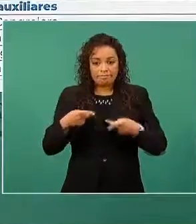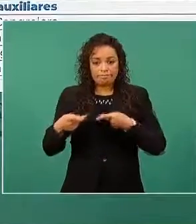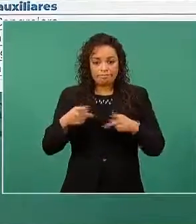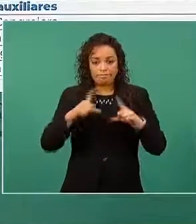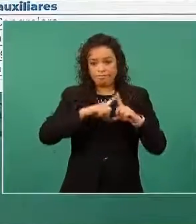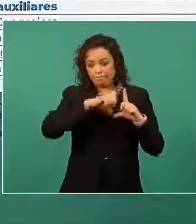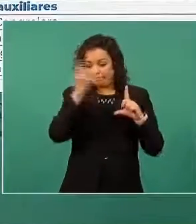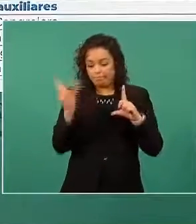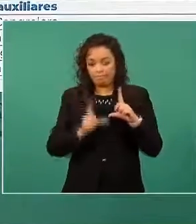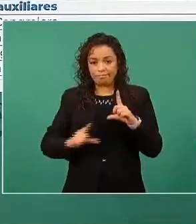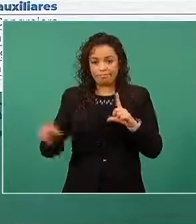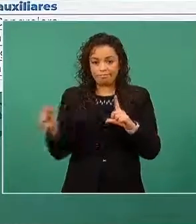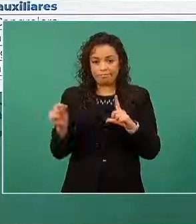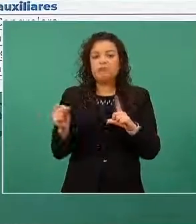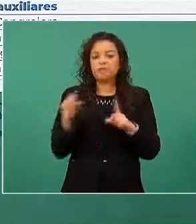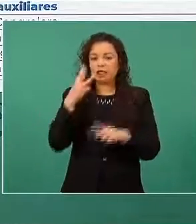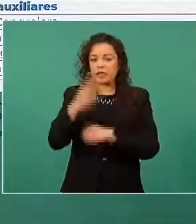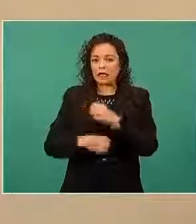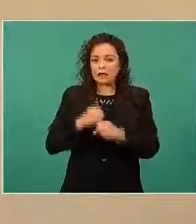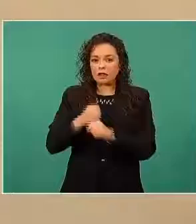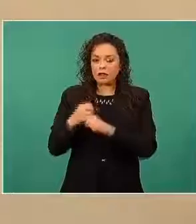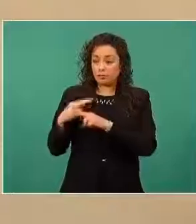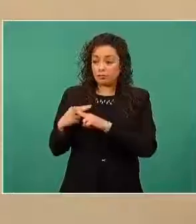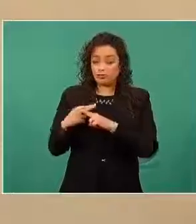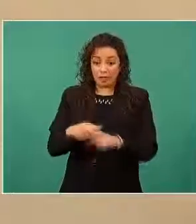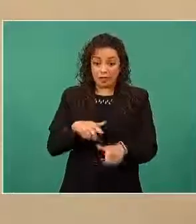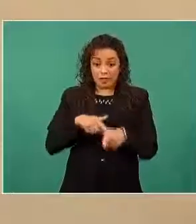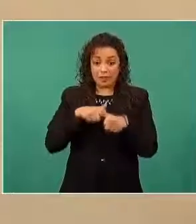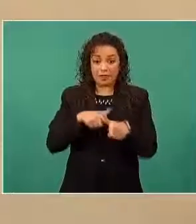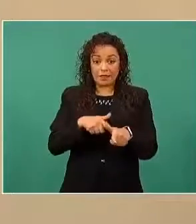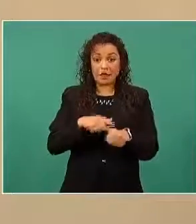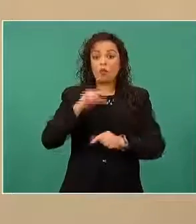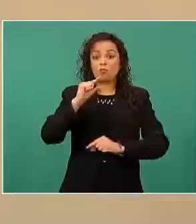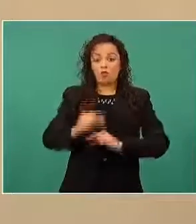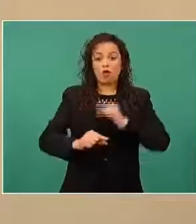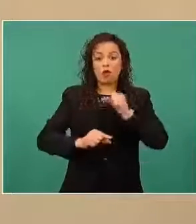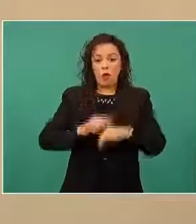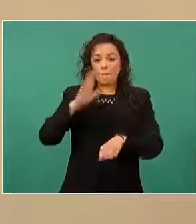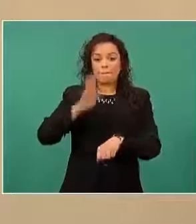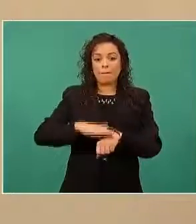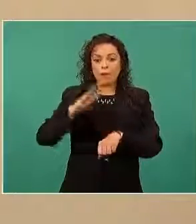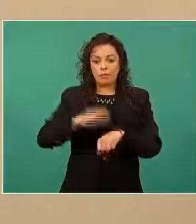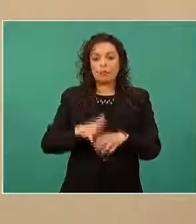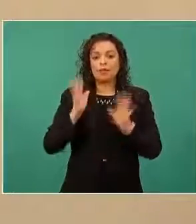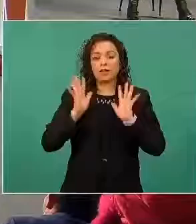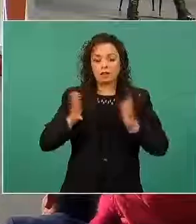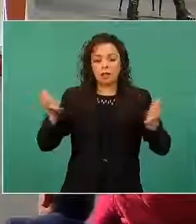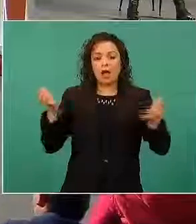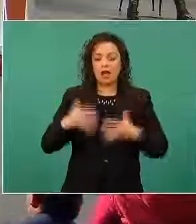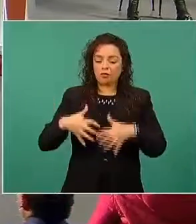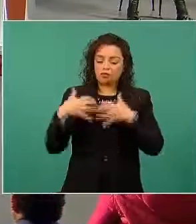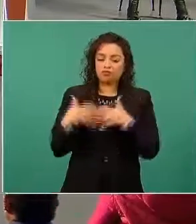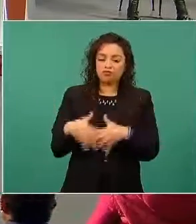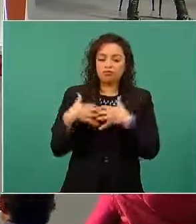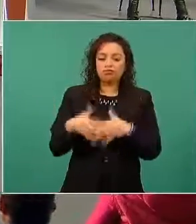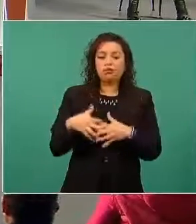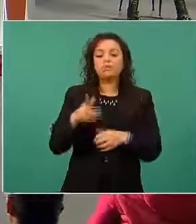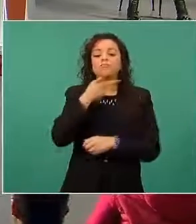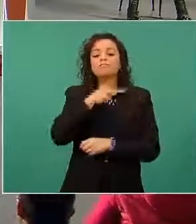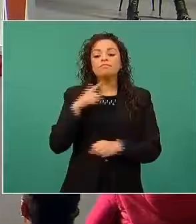trabajando en los últimos 3 años y que hemos ido aumentando la producción de gasolinas y diésel. ¿Es cuánto, señor